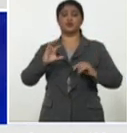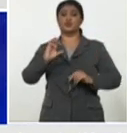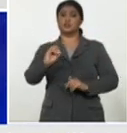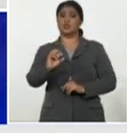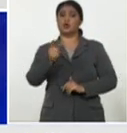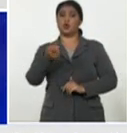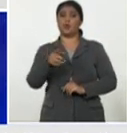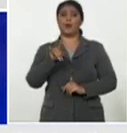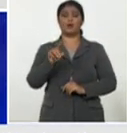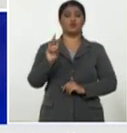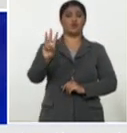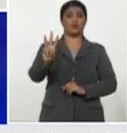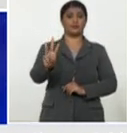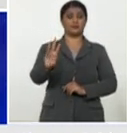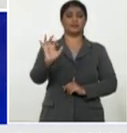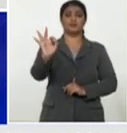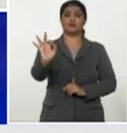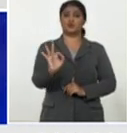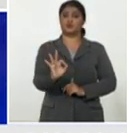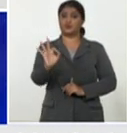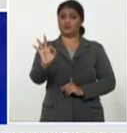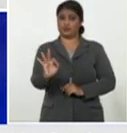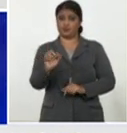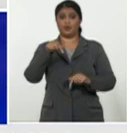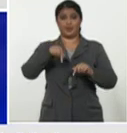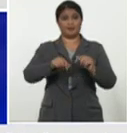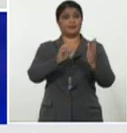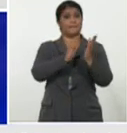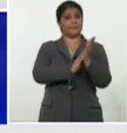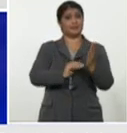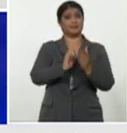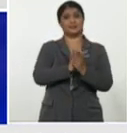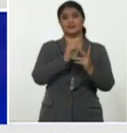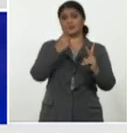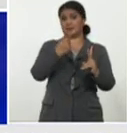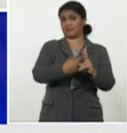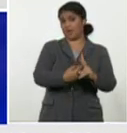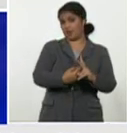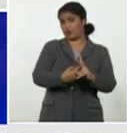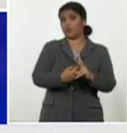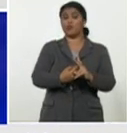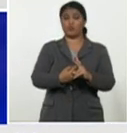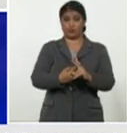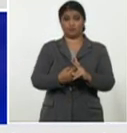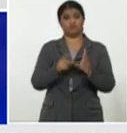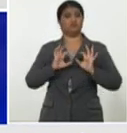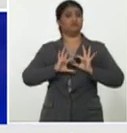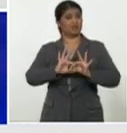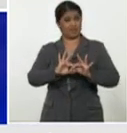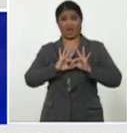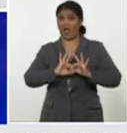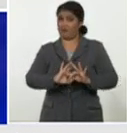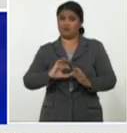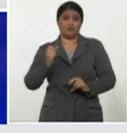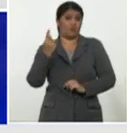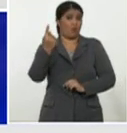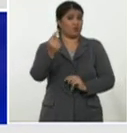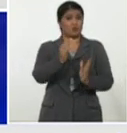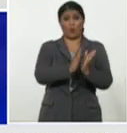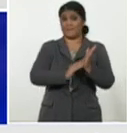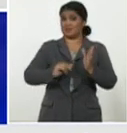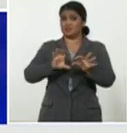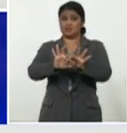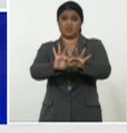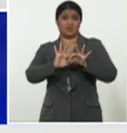0,93% en el mes de mayo sea la más alta de la que hemos tenido durante los meses